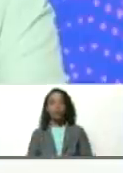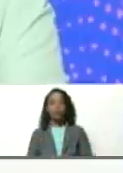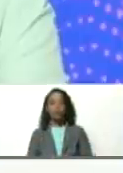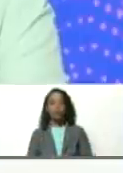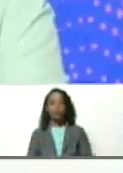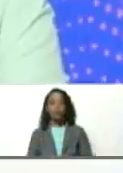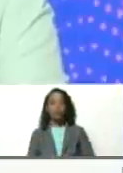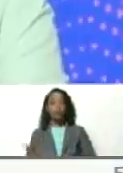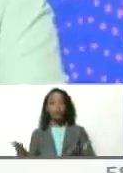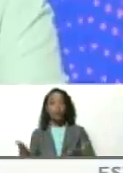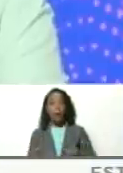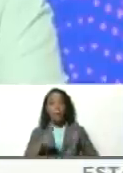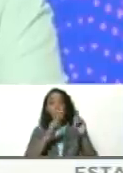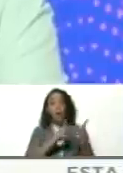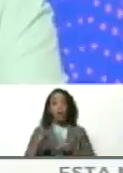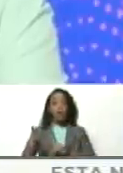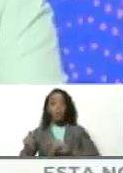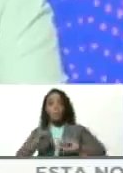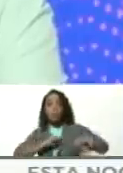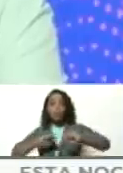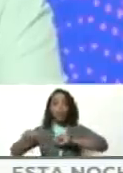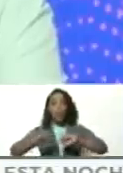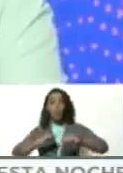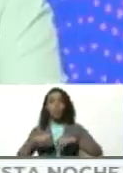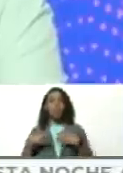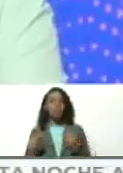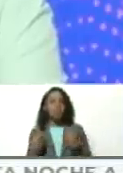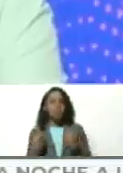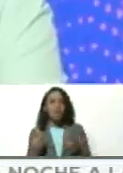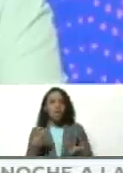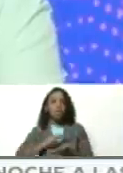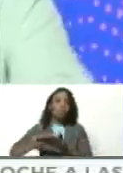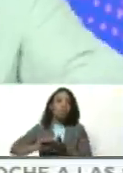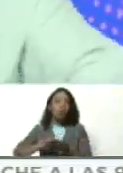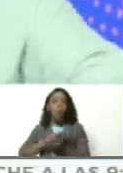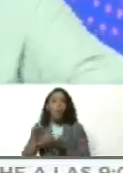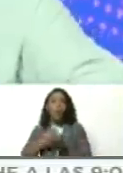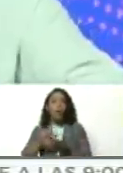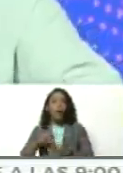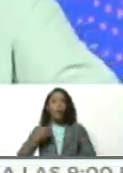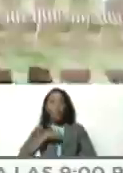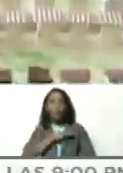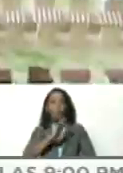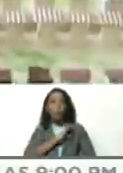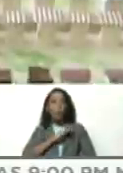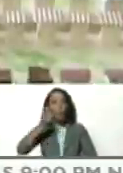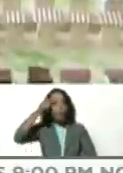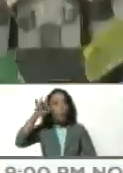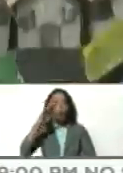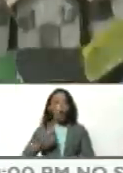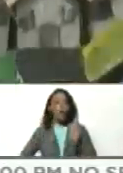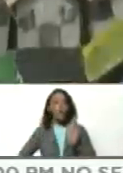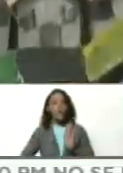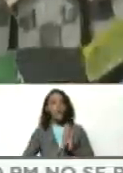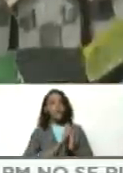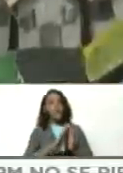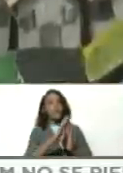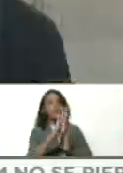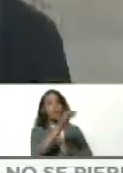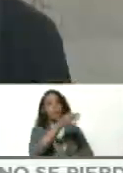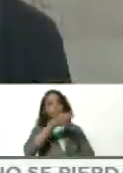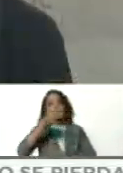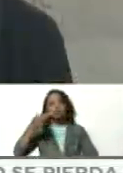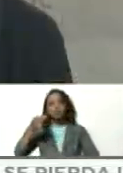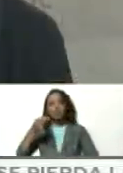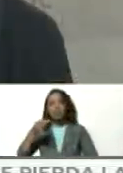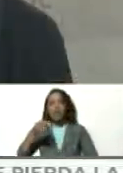a los planes y a las acciones para solucionar los problemas de nuestro pueblo y elevar la calidad